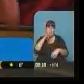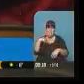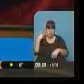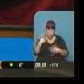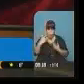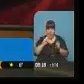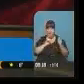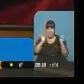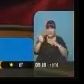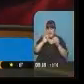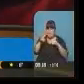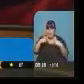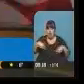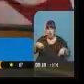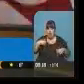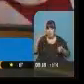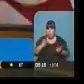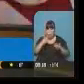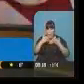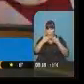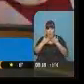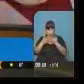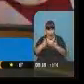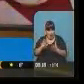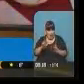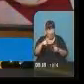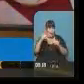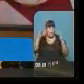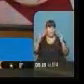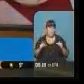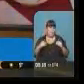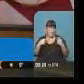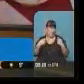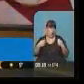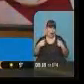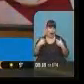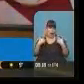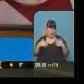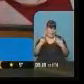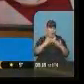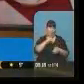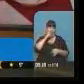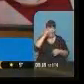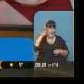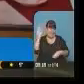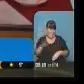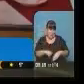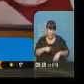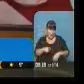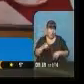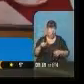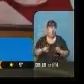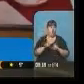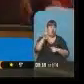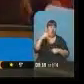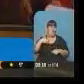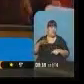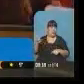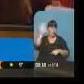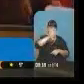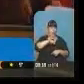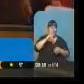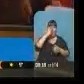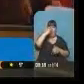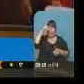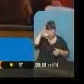transportar nuestra producción en barcazas se disminuye considerablemente el frente y las todo el norte argentino y el sur